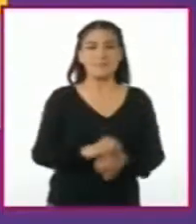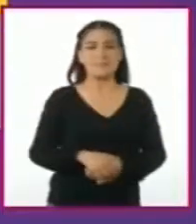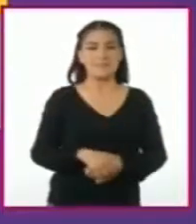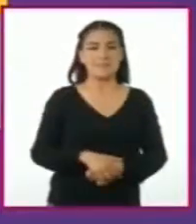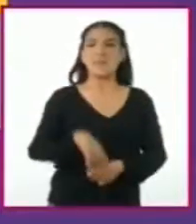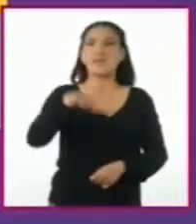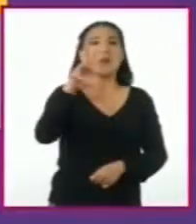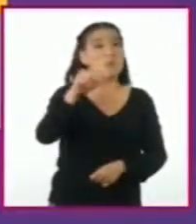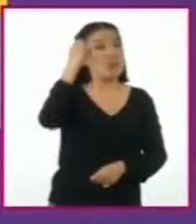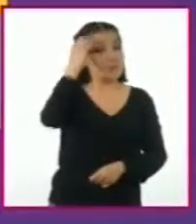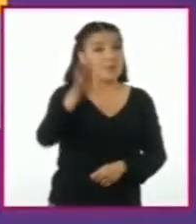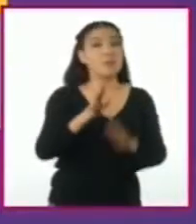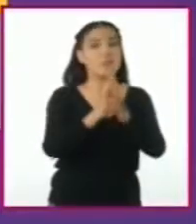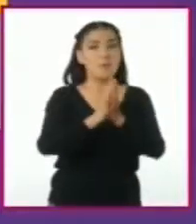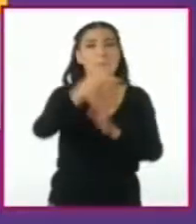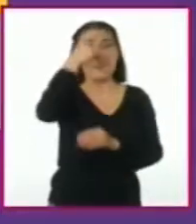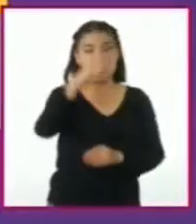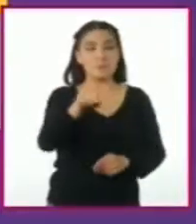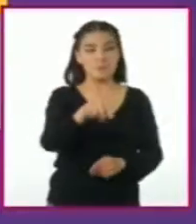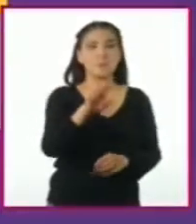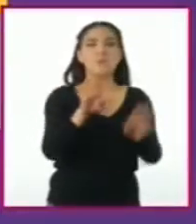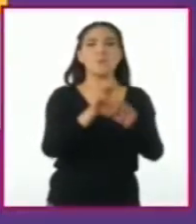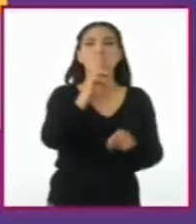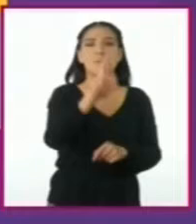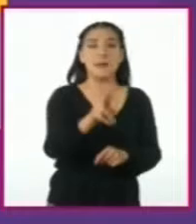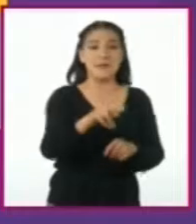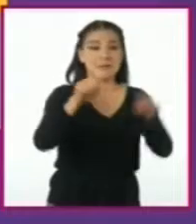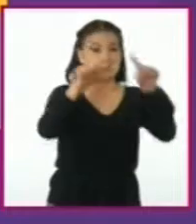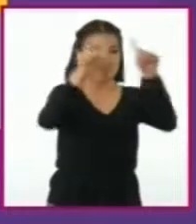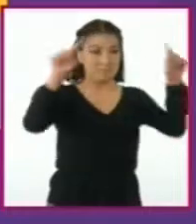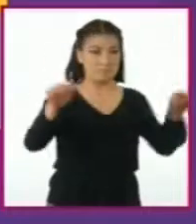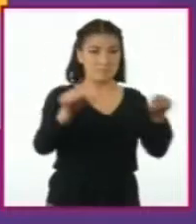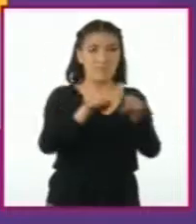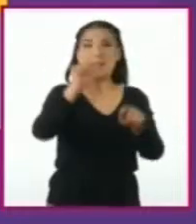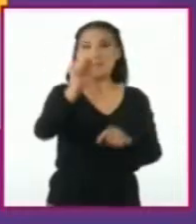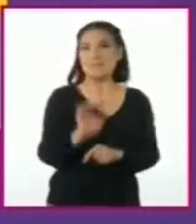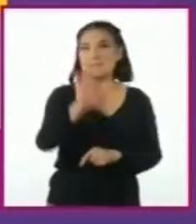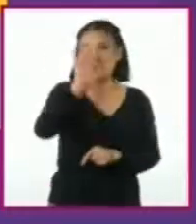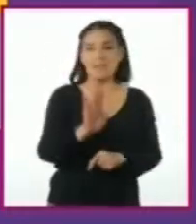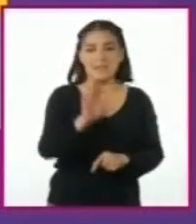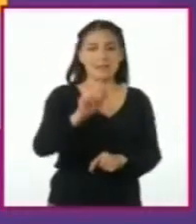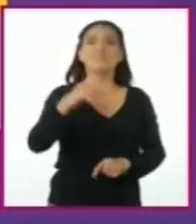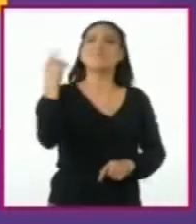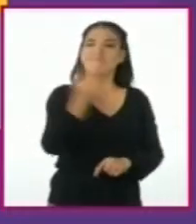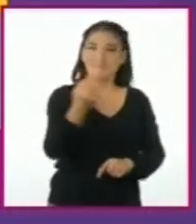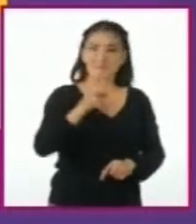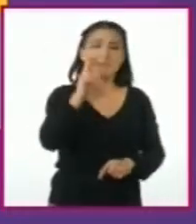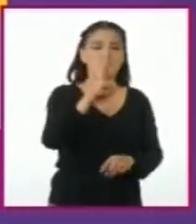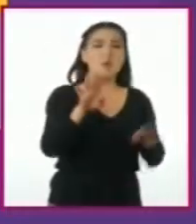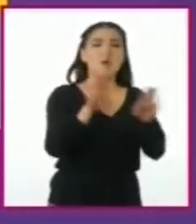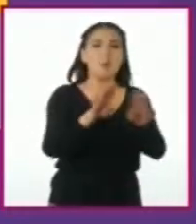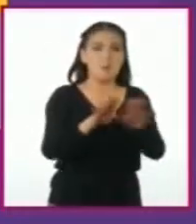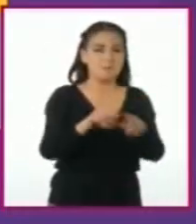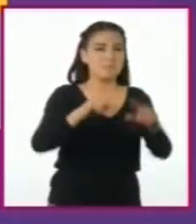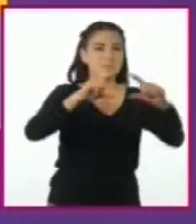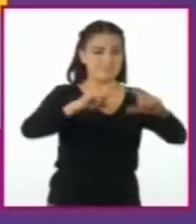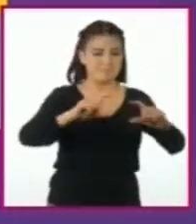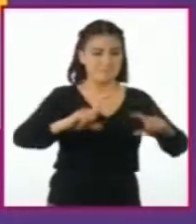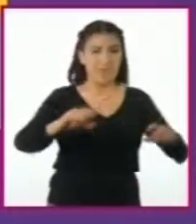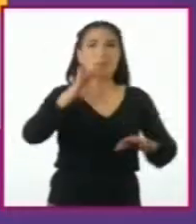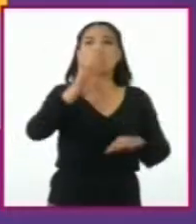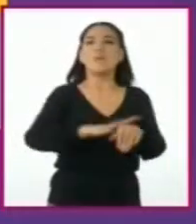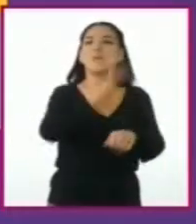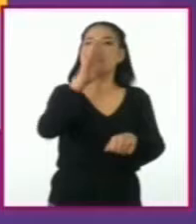que, para poder afirmar que dos rectángulos son semejantes, es necesario verificar que se cumpla